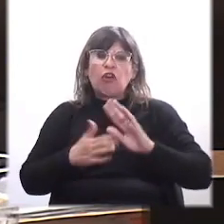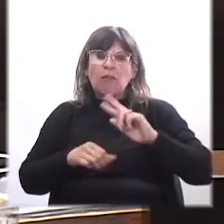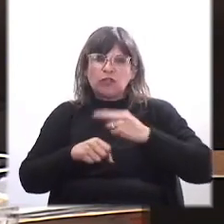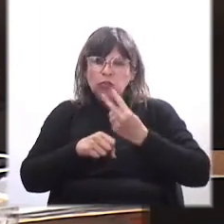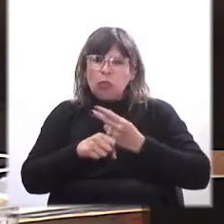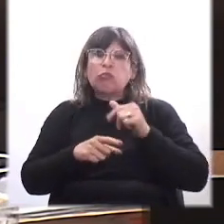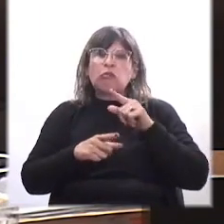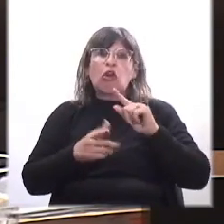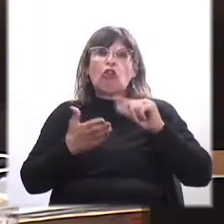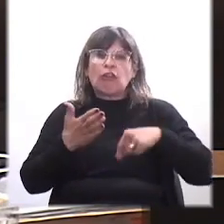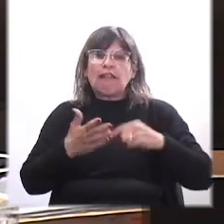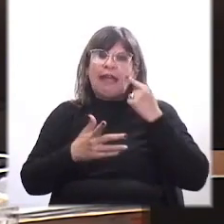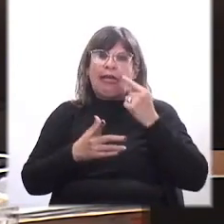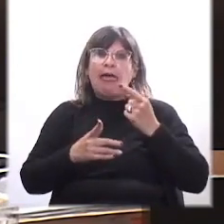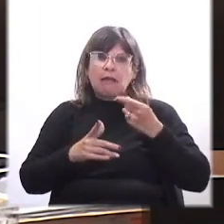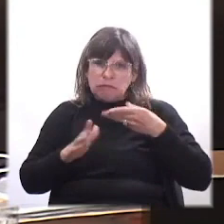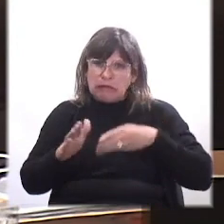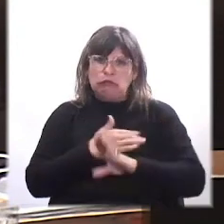adentro.